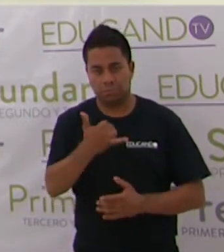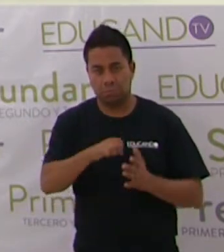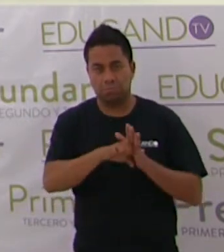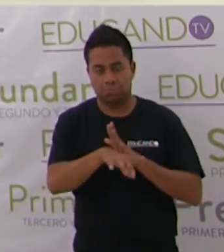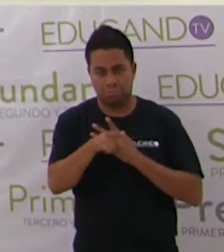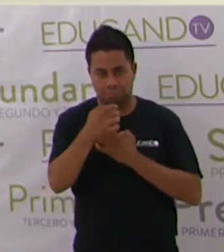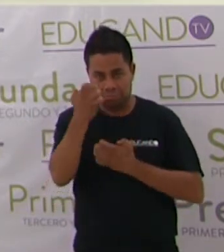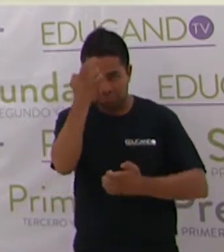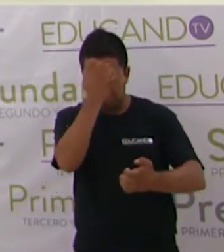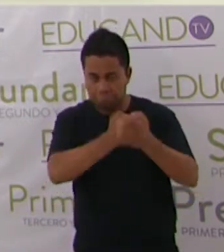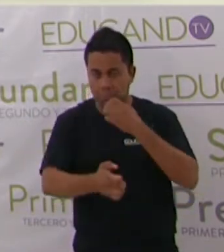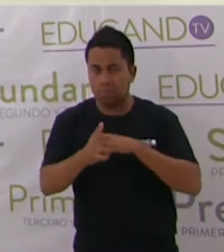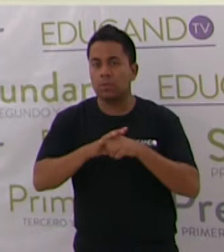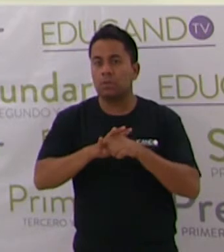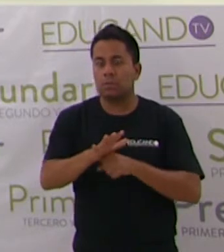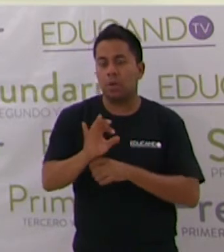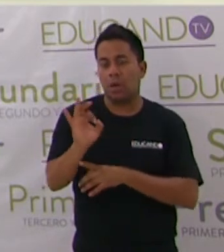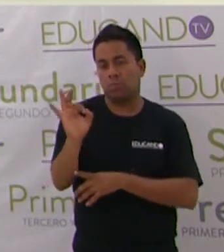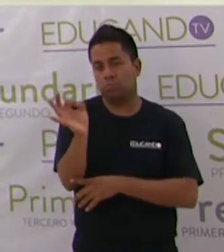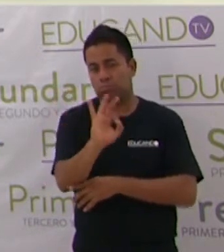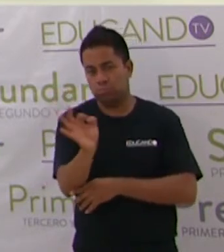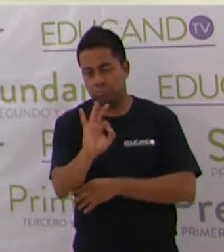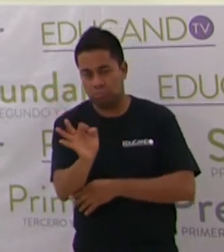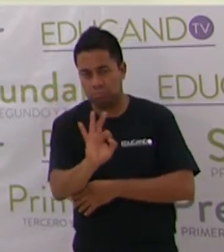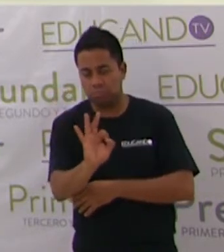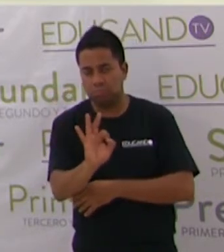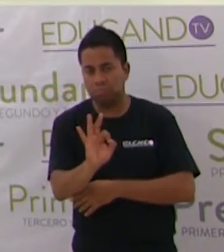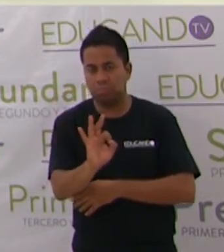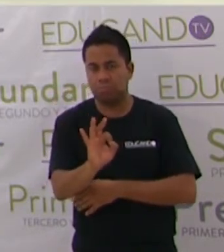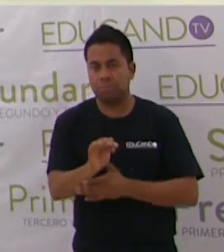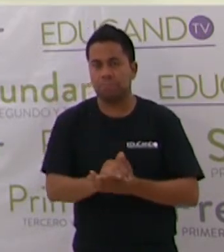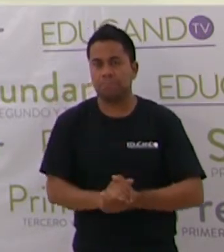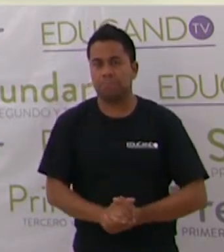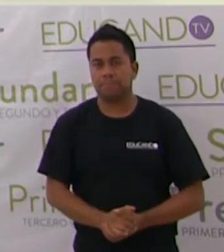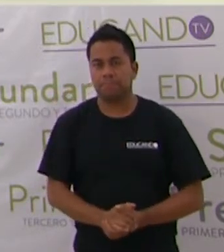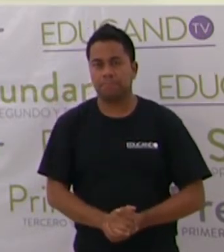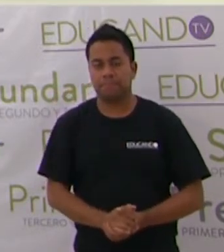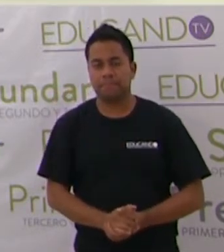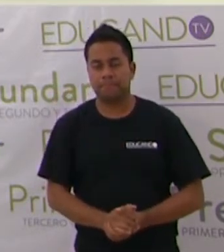analizarlo. ¿Cuál es la probabilidad